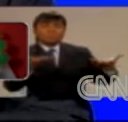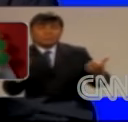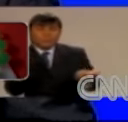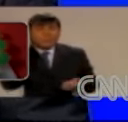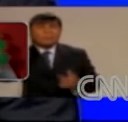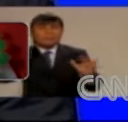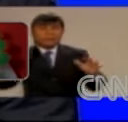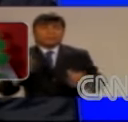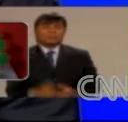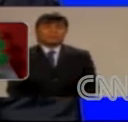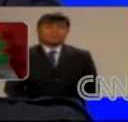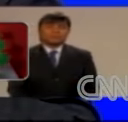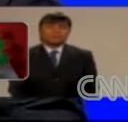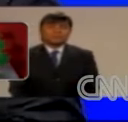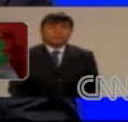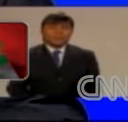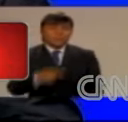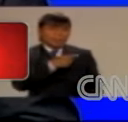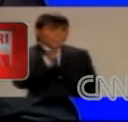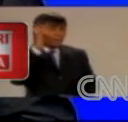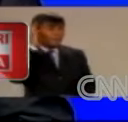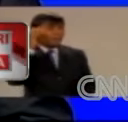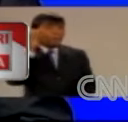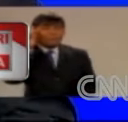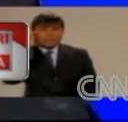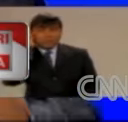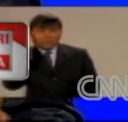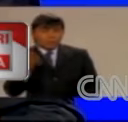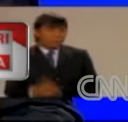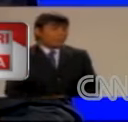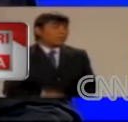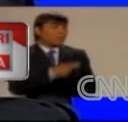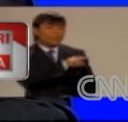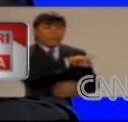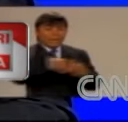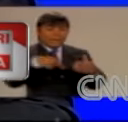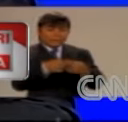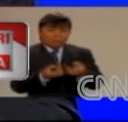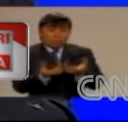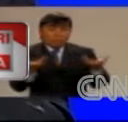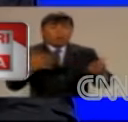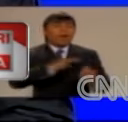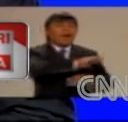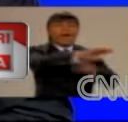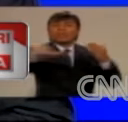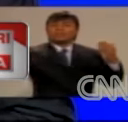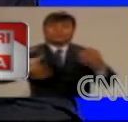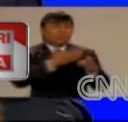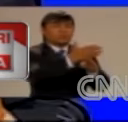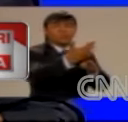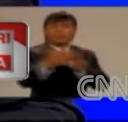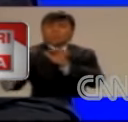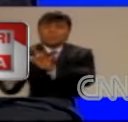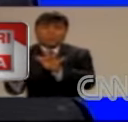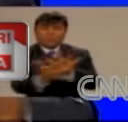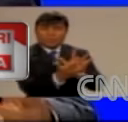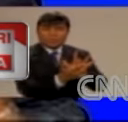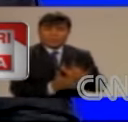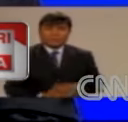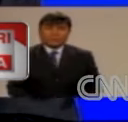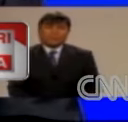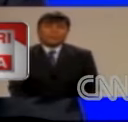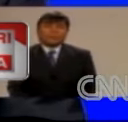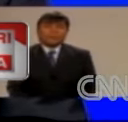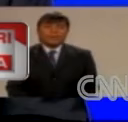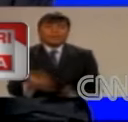Pero congresista Fujimori, tenemos que hacer que este crecimiento económico llegue a todos y no solamente llegue a una minoría y peor aún,